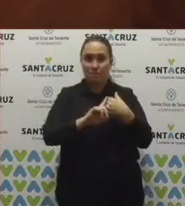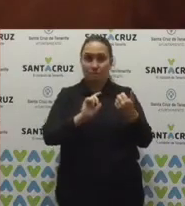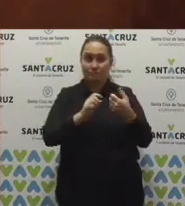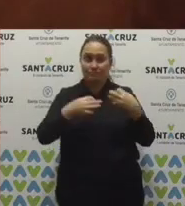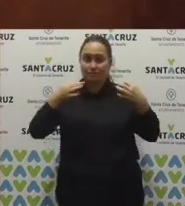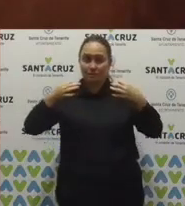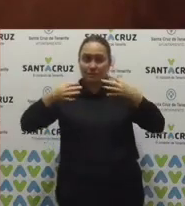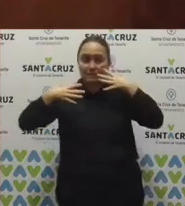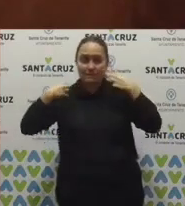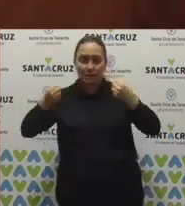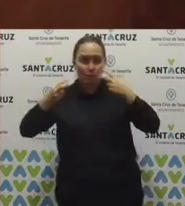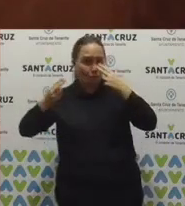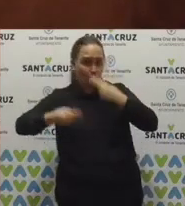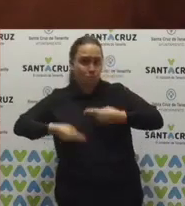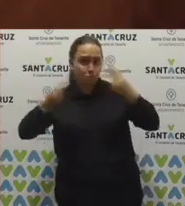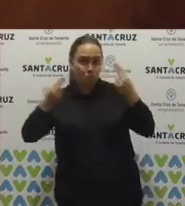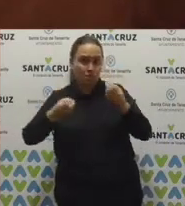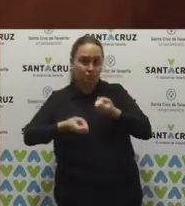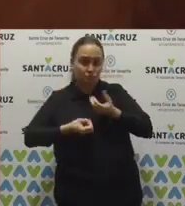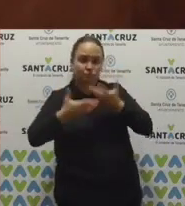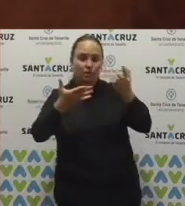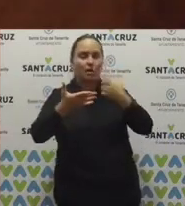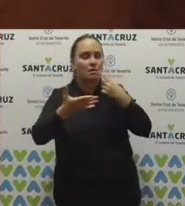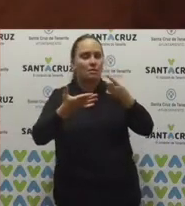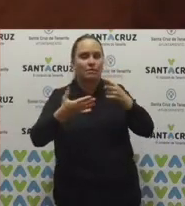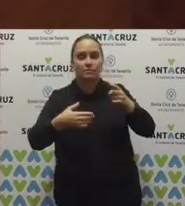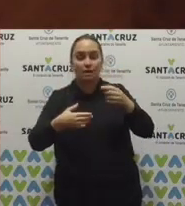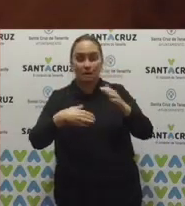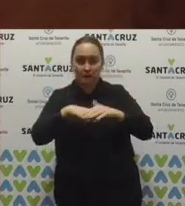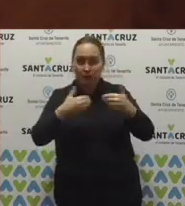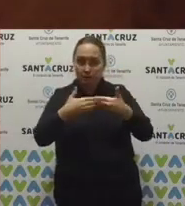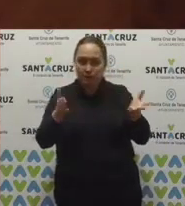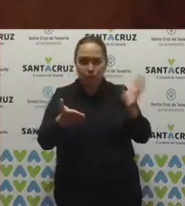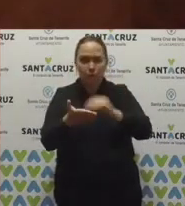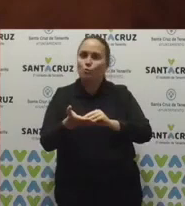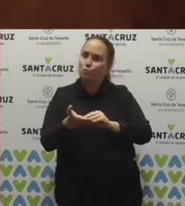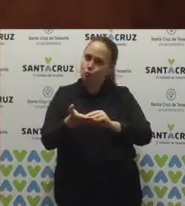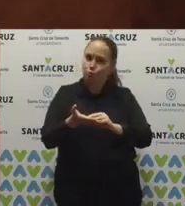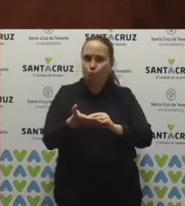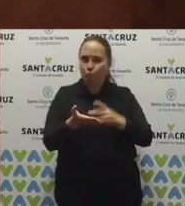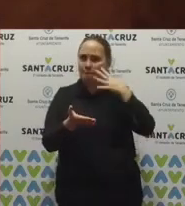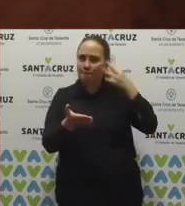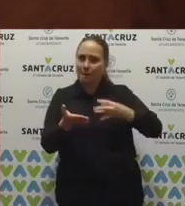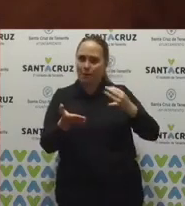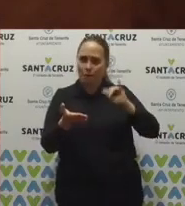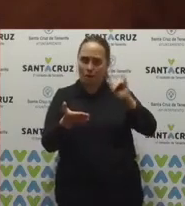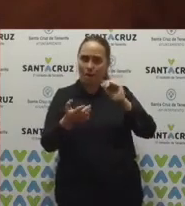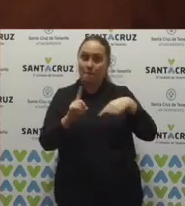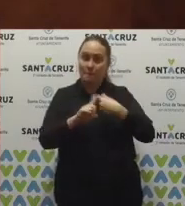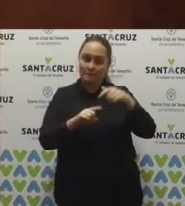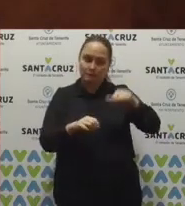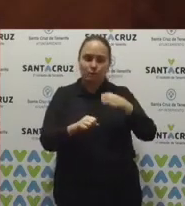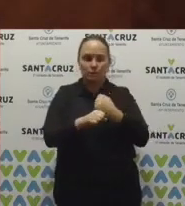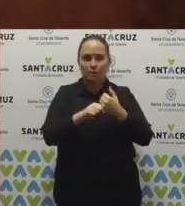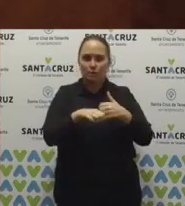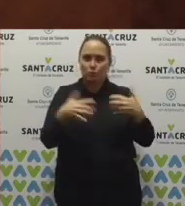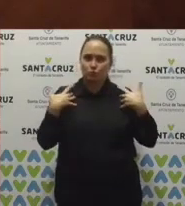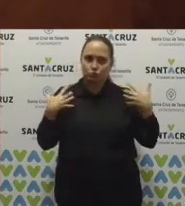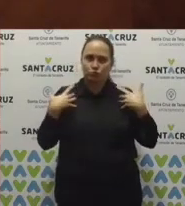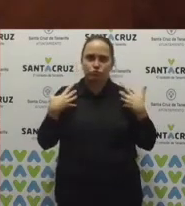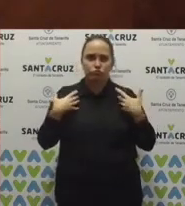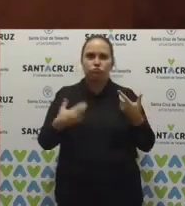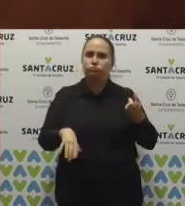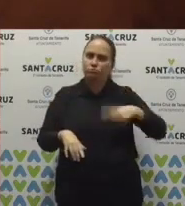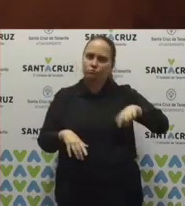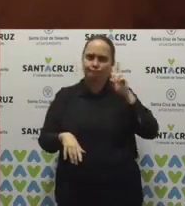de las graves deficiencias de cara a la reapertura del mal momento que están pasando los trabajadores y de una mala